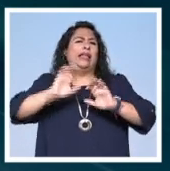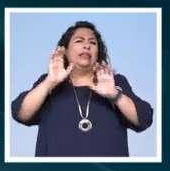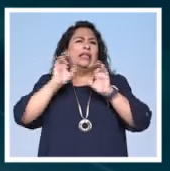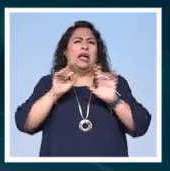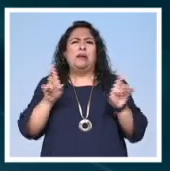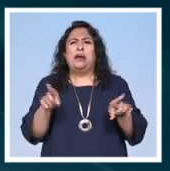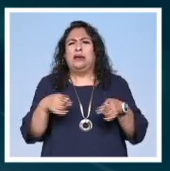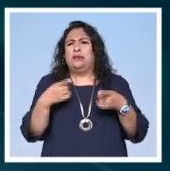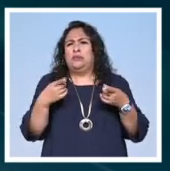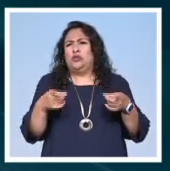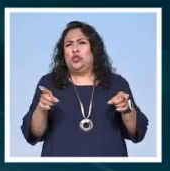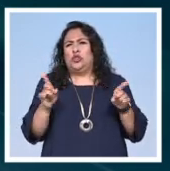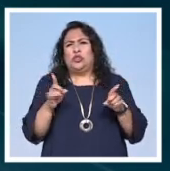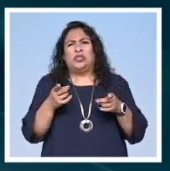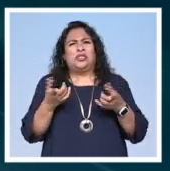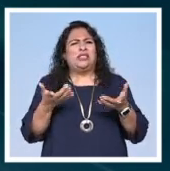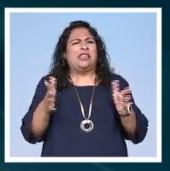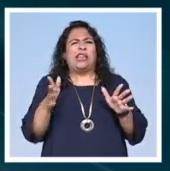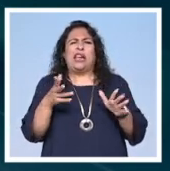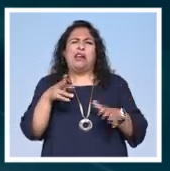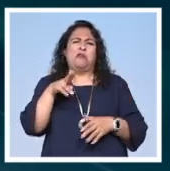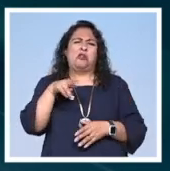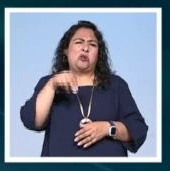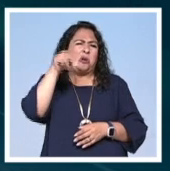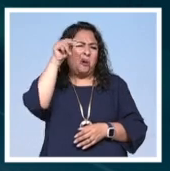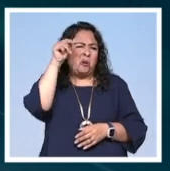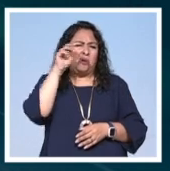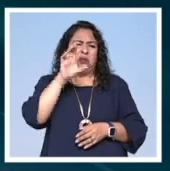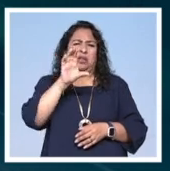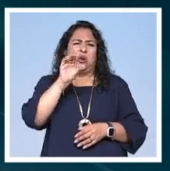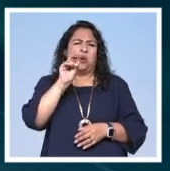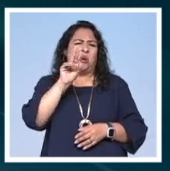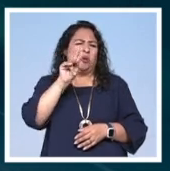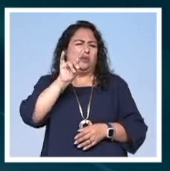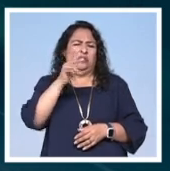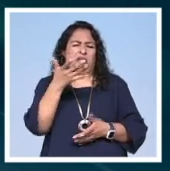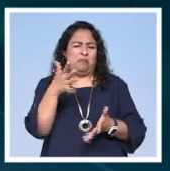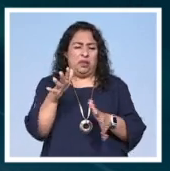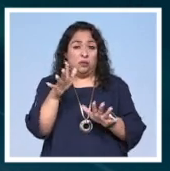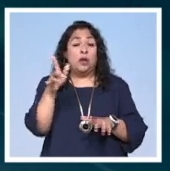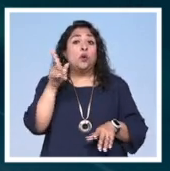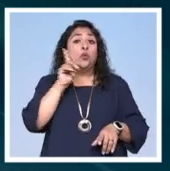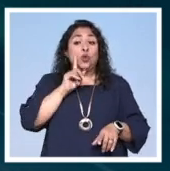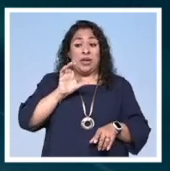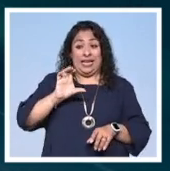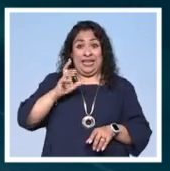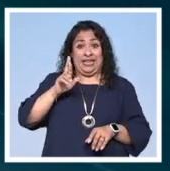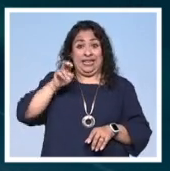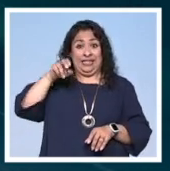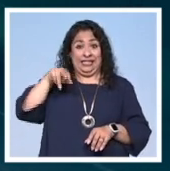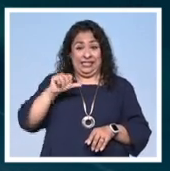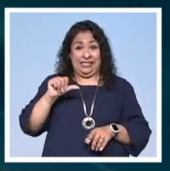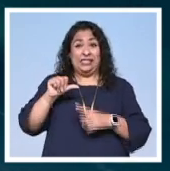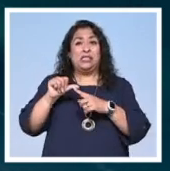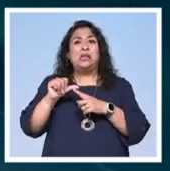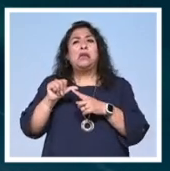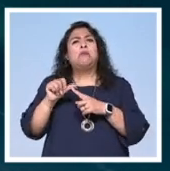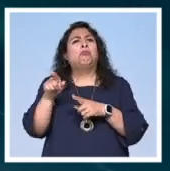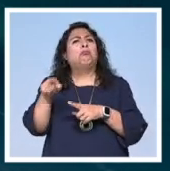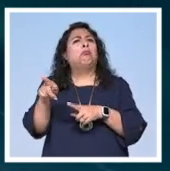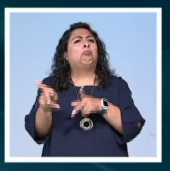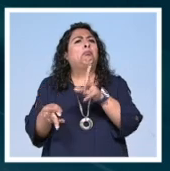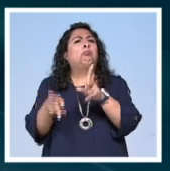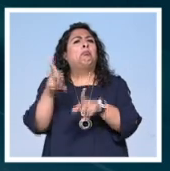música algo como Norteño country algo así y crisa se entabló una